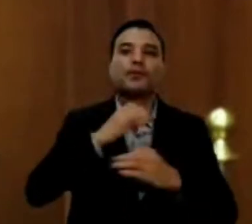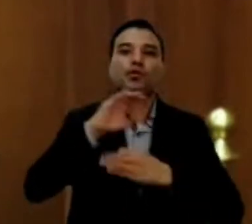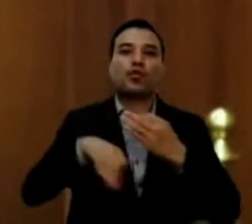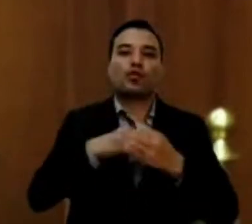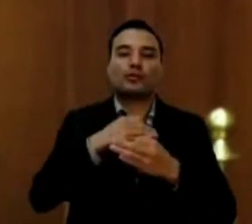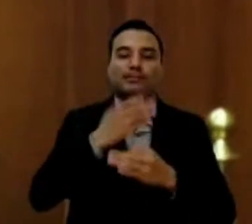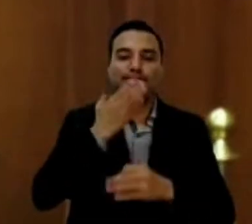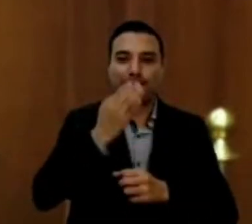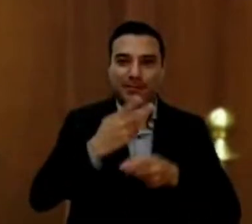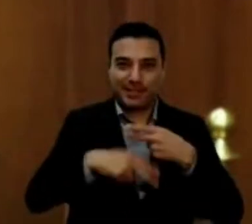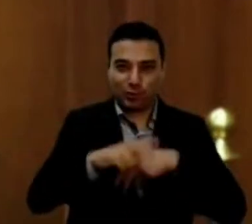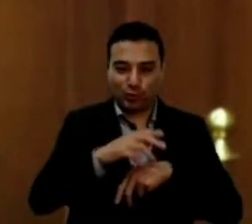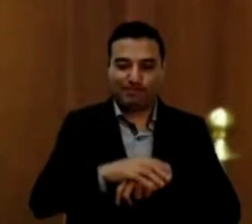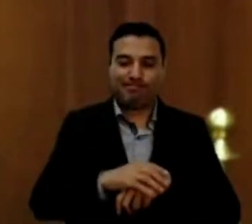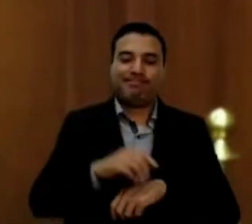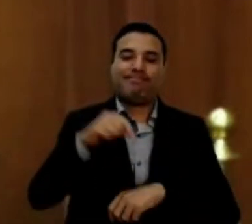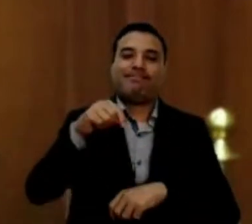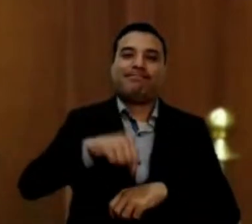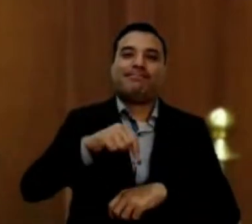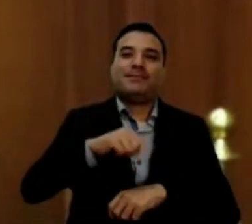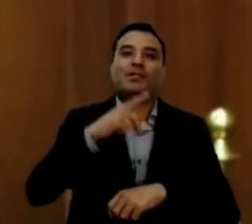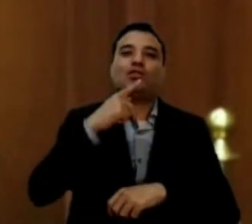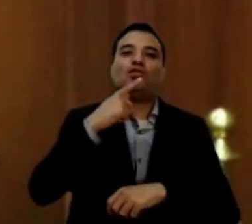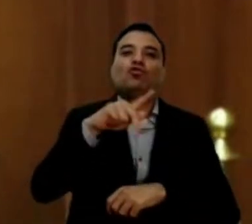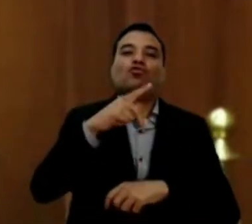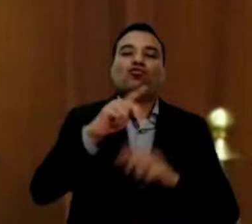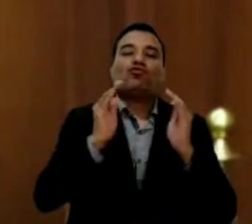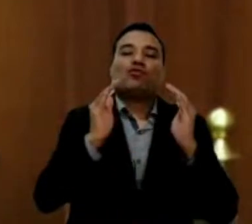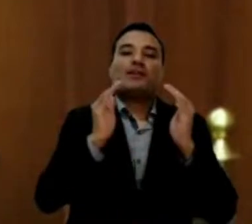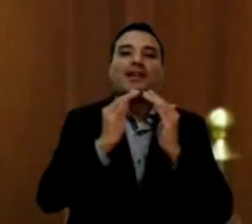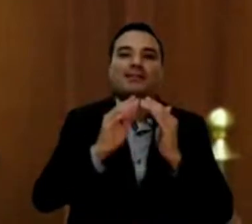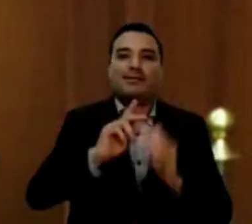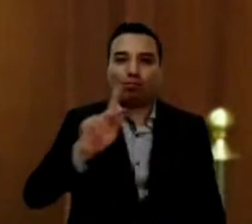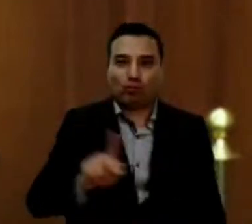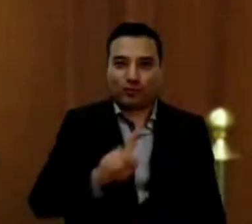y todos bienvenidos a la Casa del Pueblo.